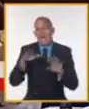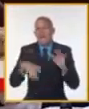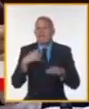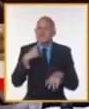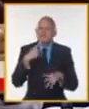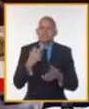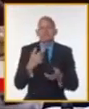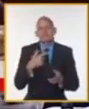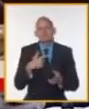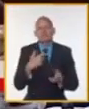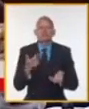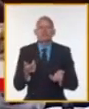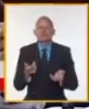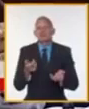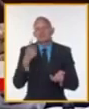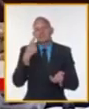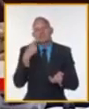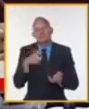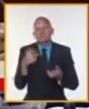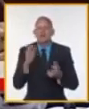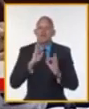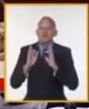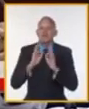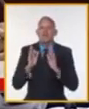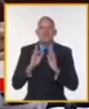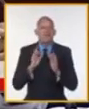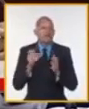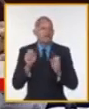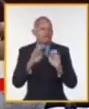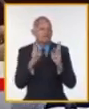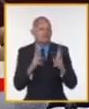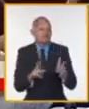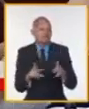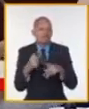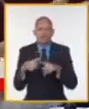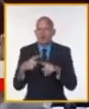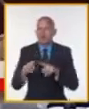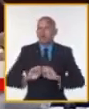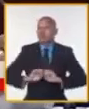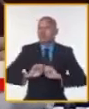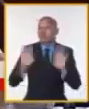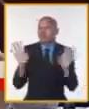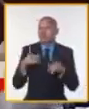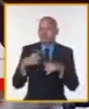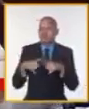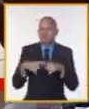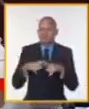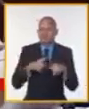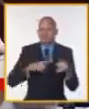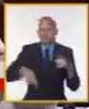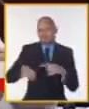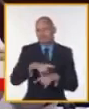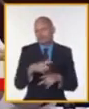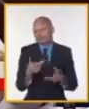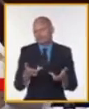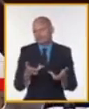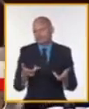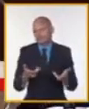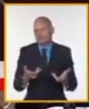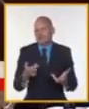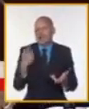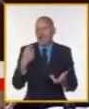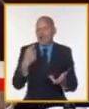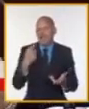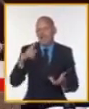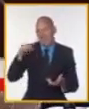medios de comunicación con la información que se brinda, y la ley de la que hablaba Humberto supera ese